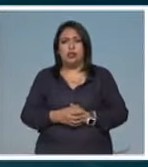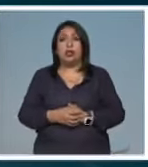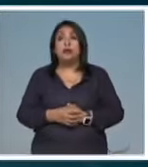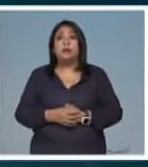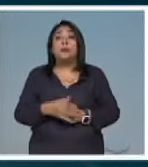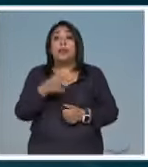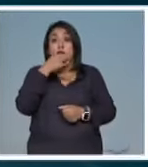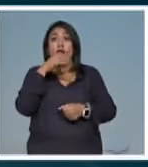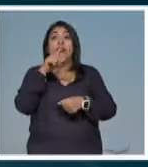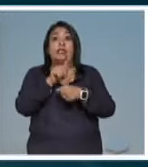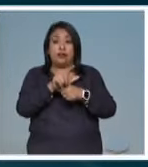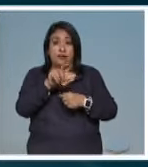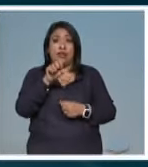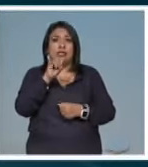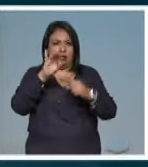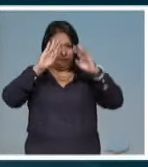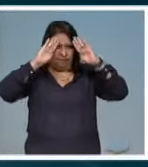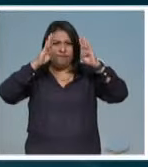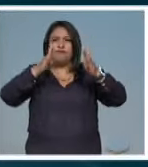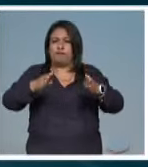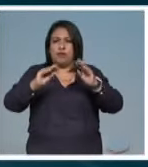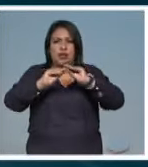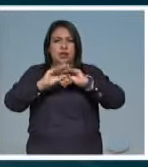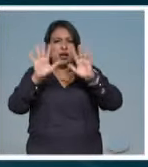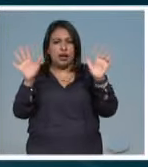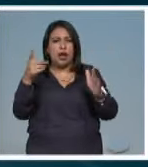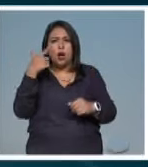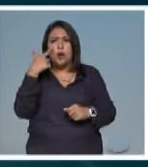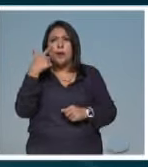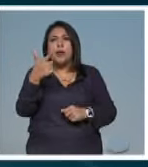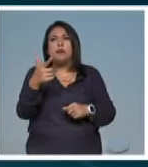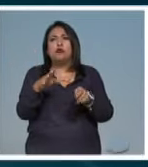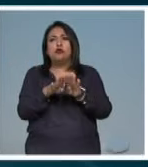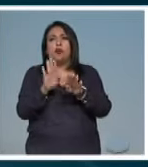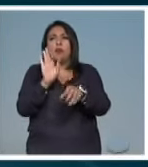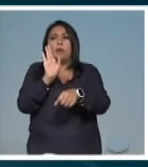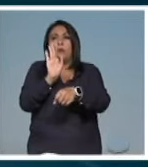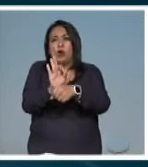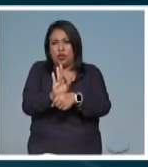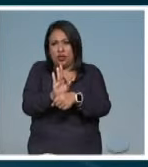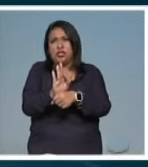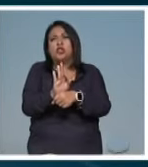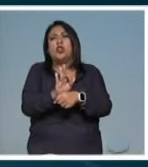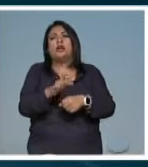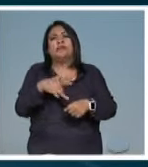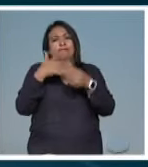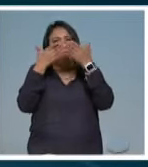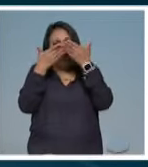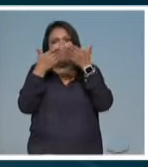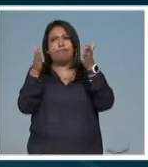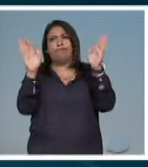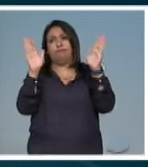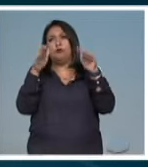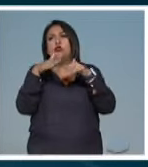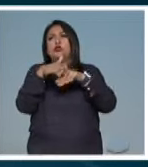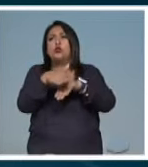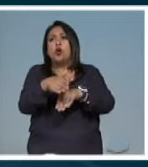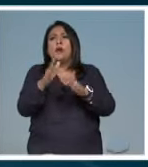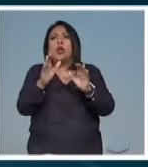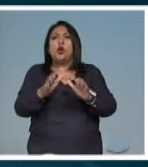El festival sí tiene una vocación muy clara de protección, de sensibilización en torno